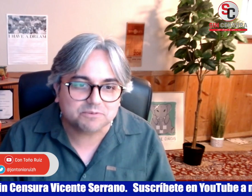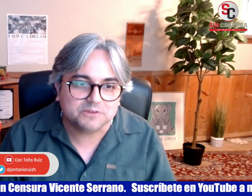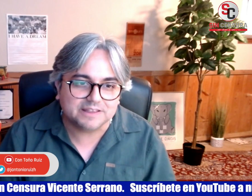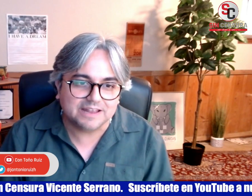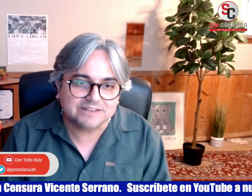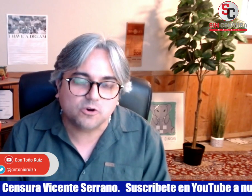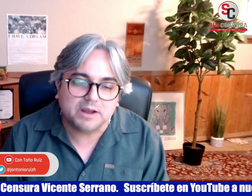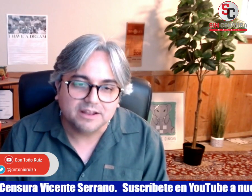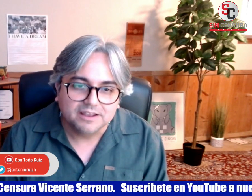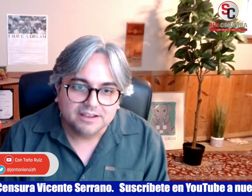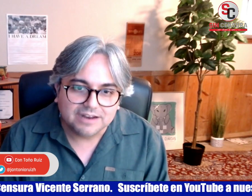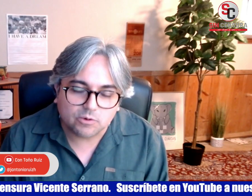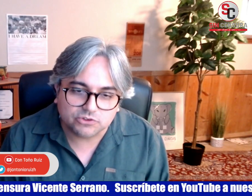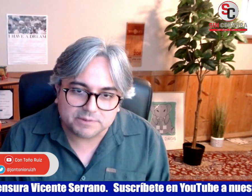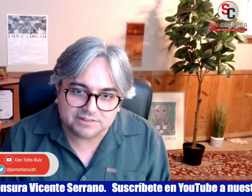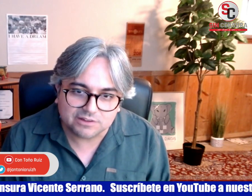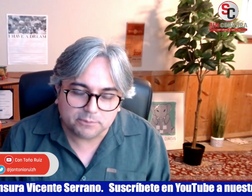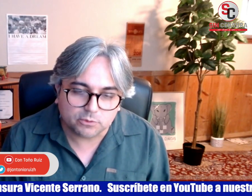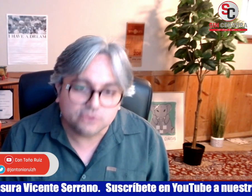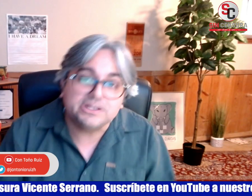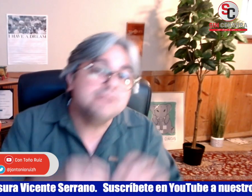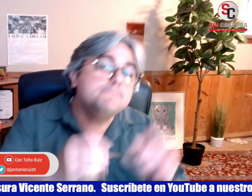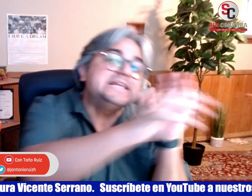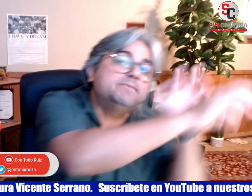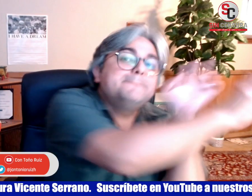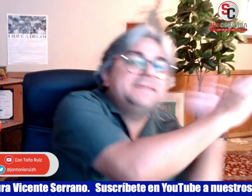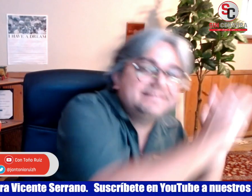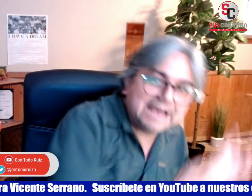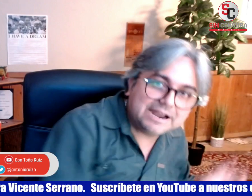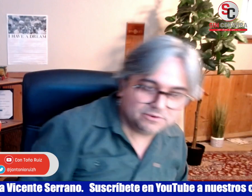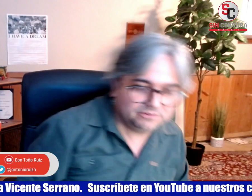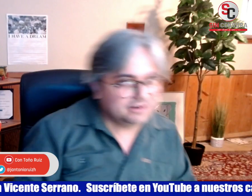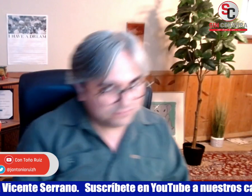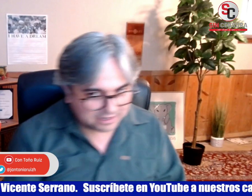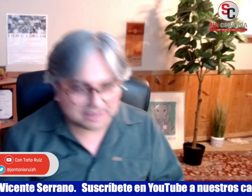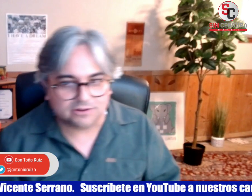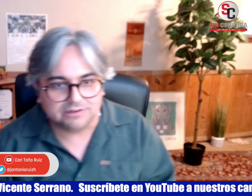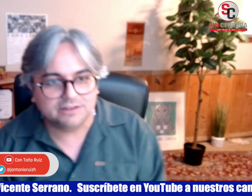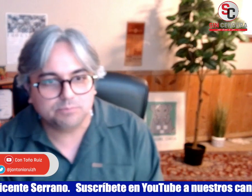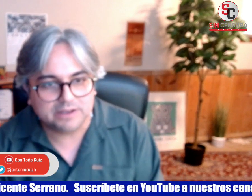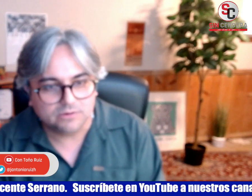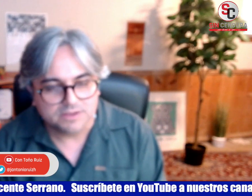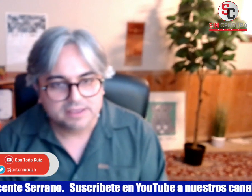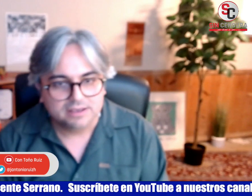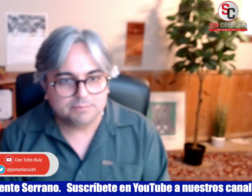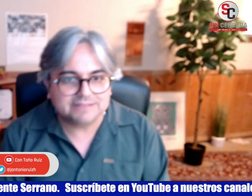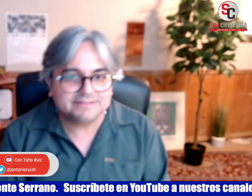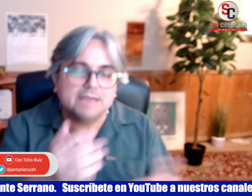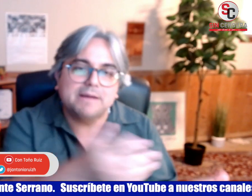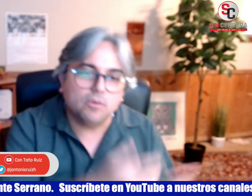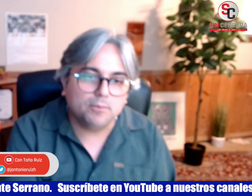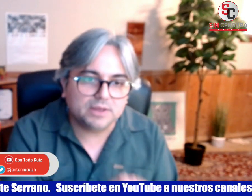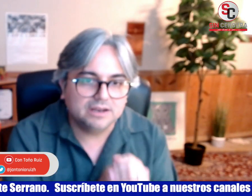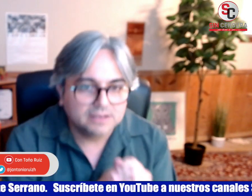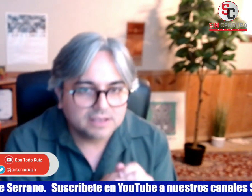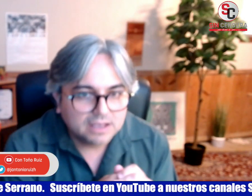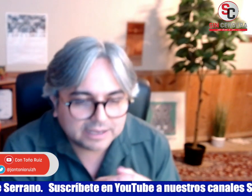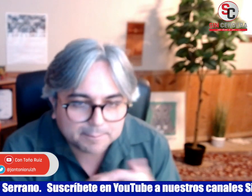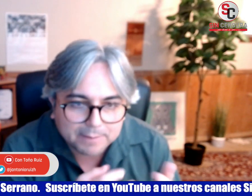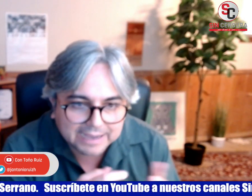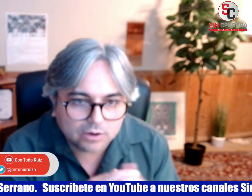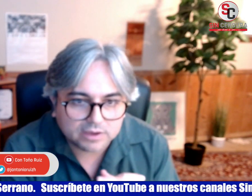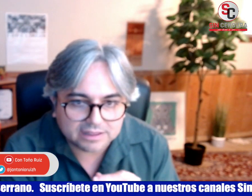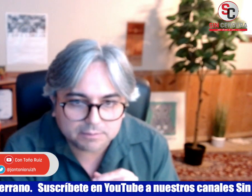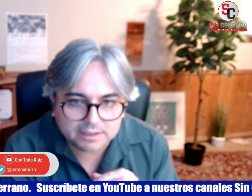sociales, pero dice Dalila Escobar, le cuestiona al presidente López Obrador si el mismo empresario, se refiere a Ricardo Salinas Pliego, va a ser llamado por él a